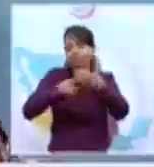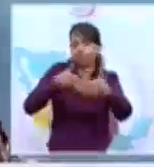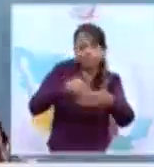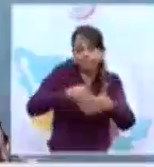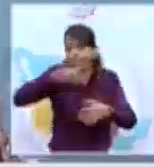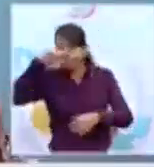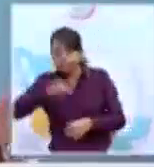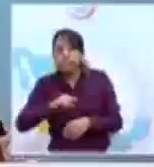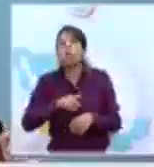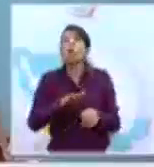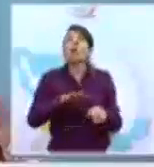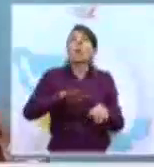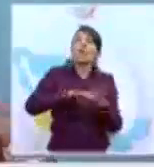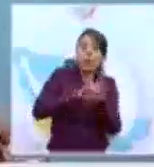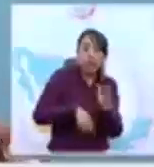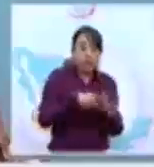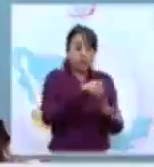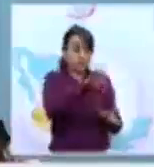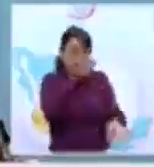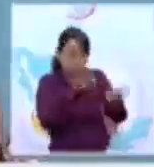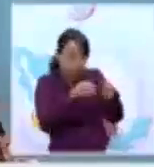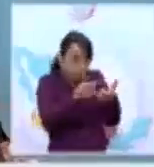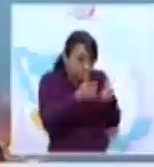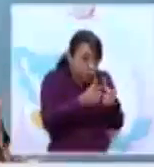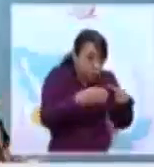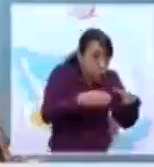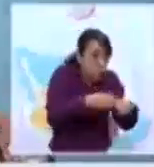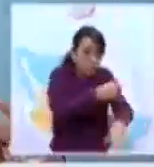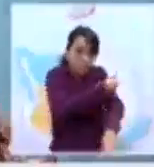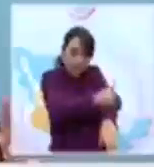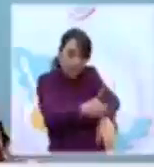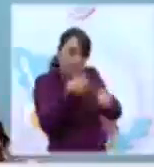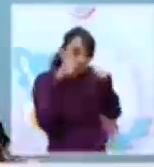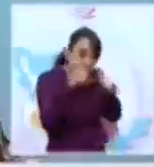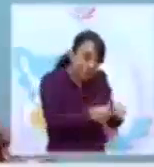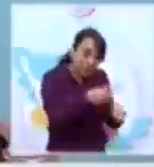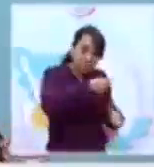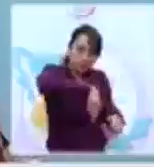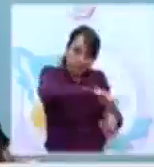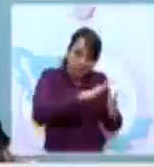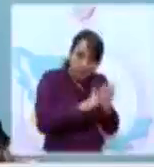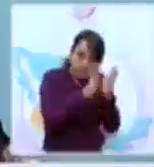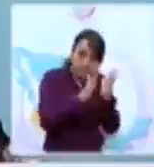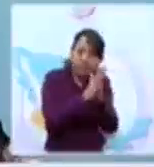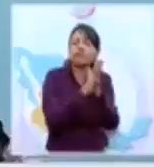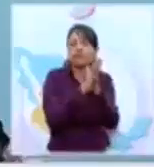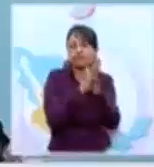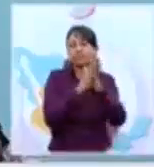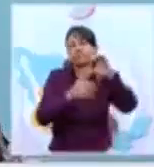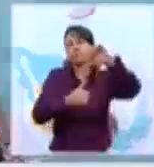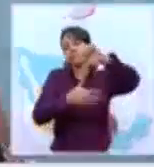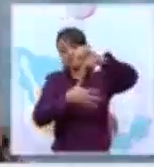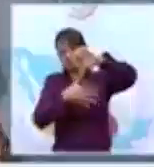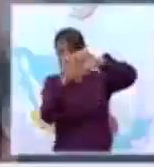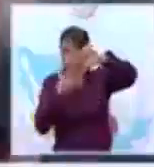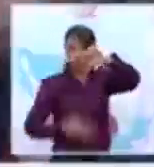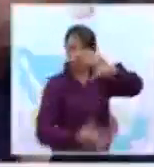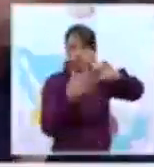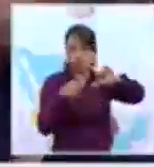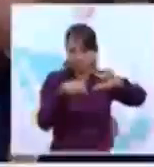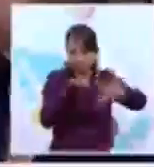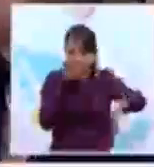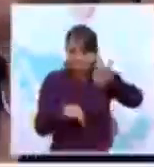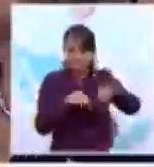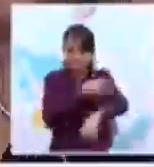las familias que participan en las estrategias. Estoy hablando a nivel de América Latina. Y aquí lo que